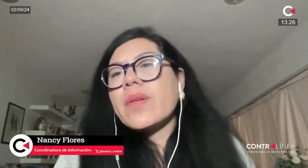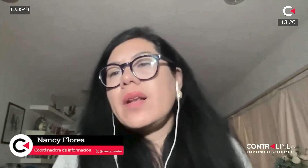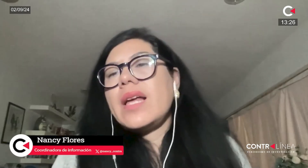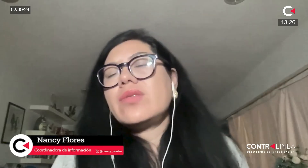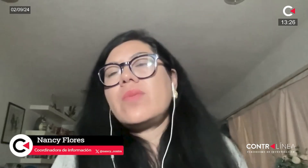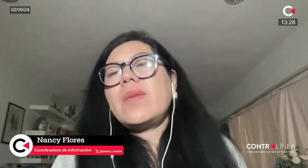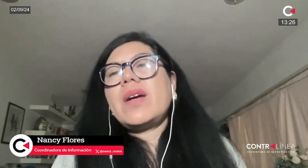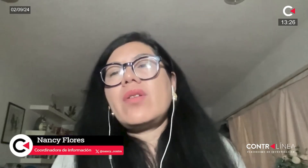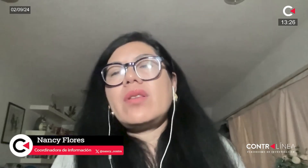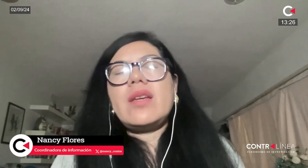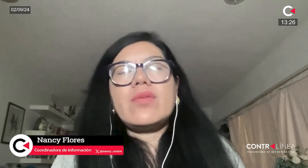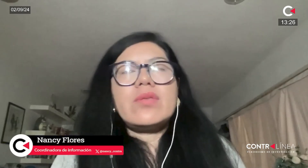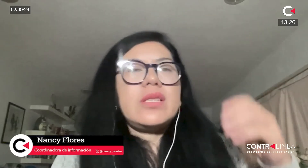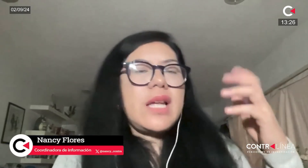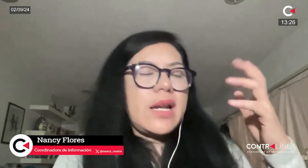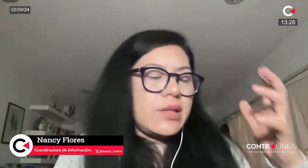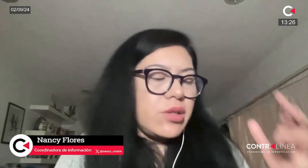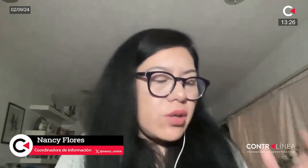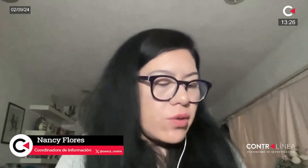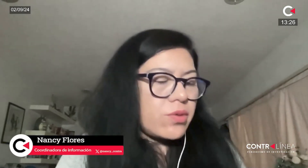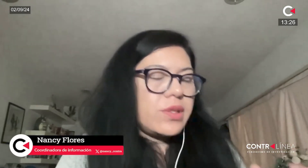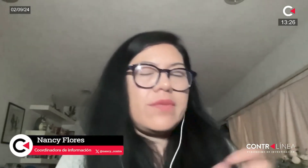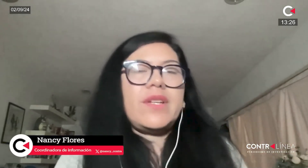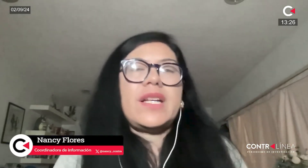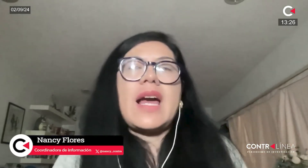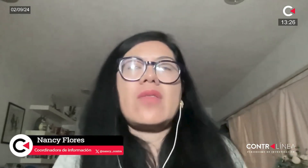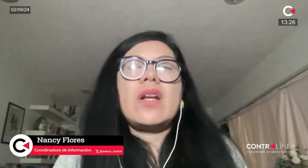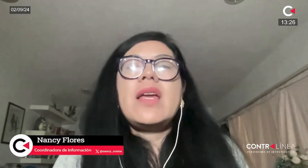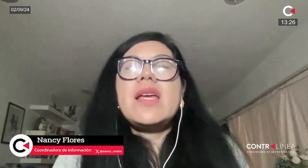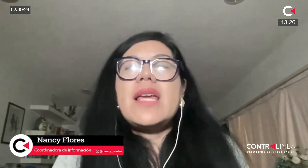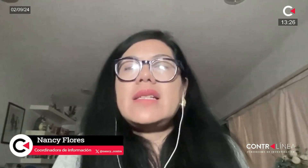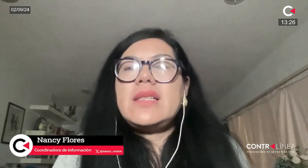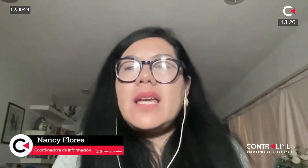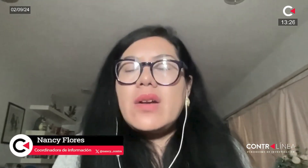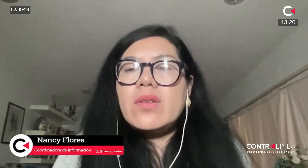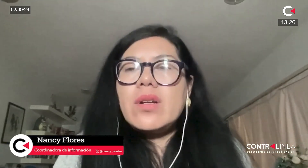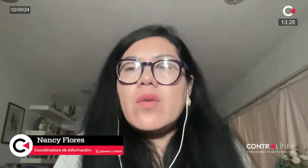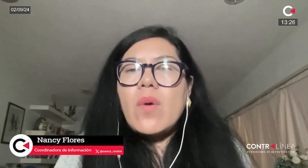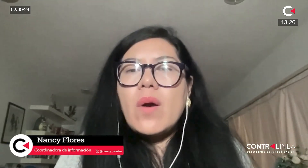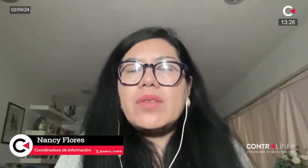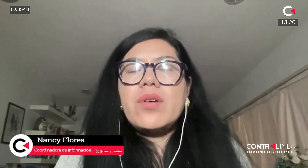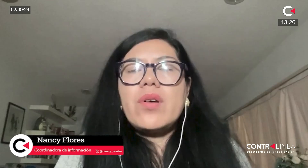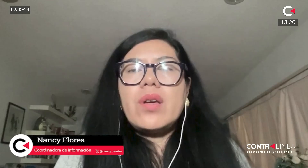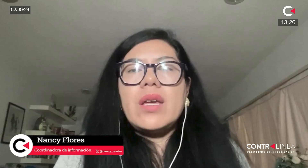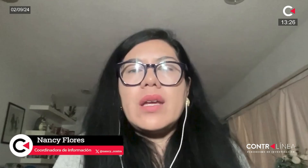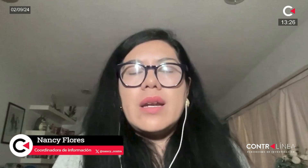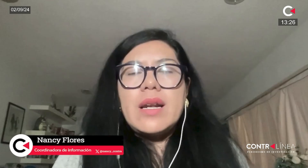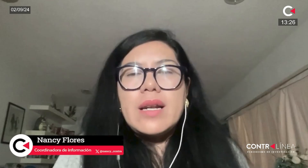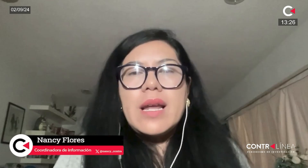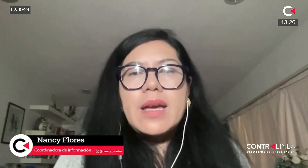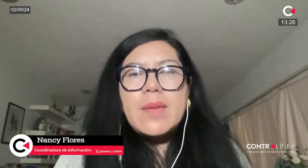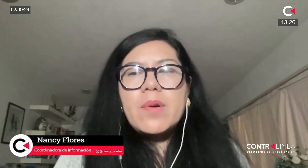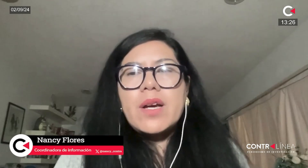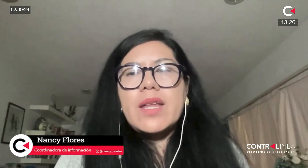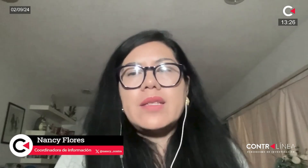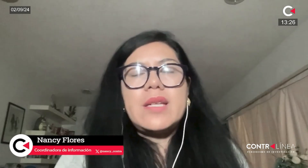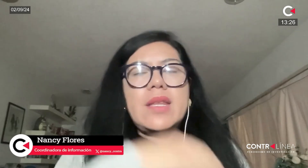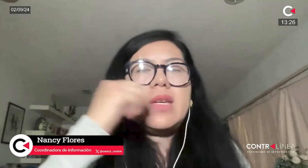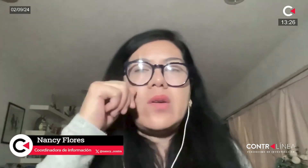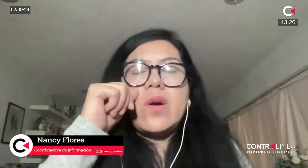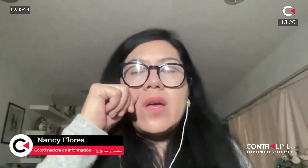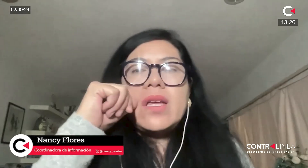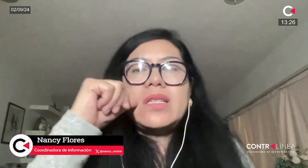desapareció? La Suprema Corte de Justicia de la Nación lo justificaron. ¿Qué hicieron cuando en la época